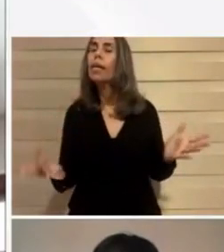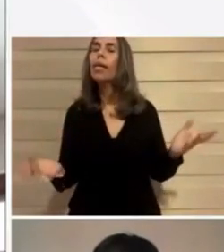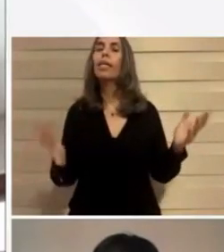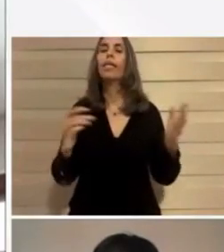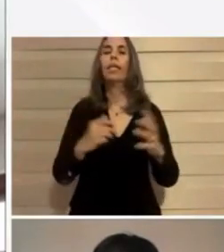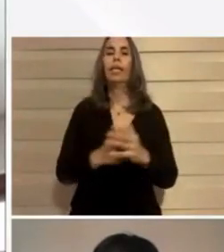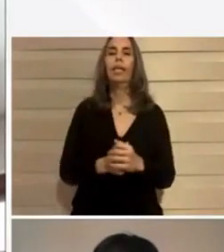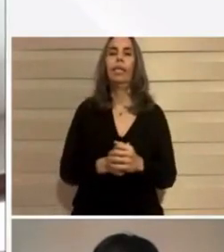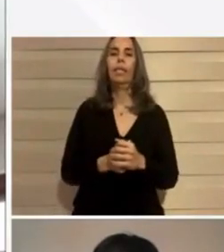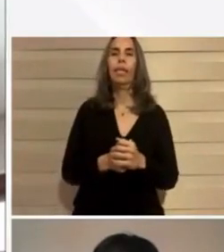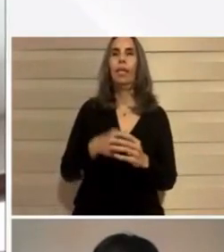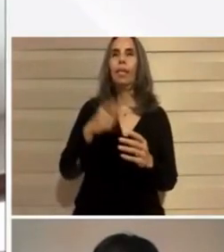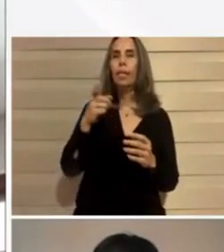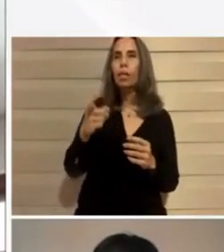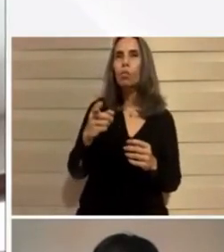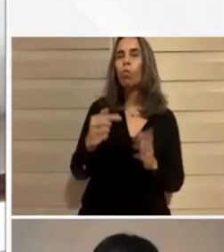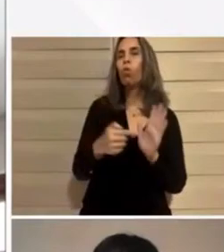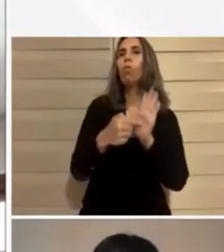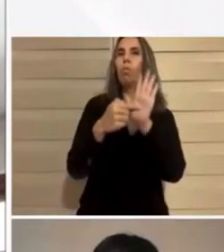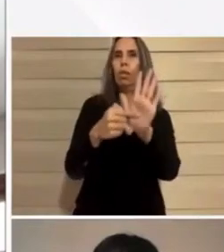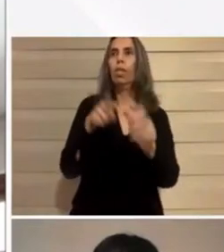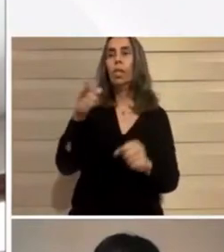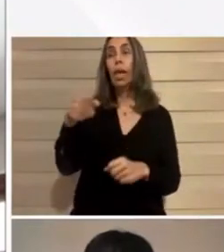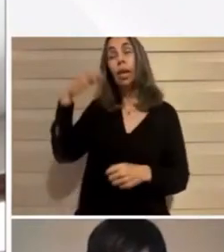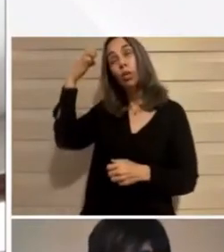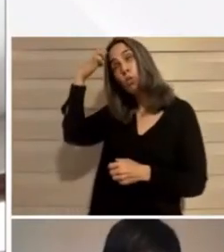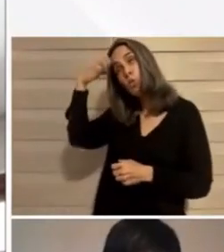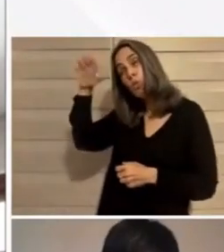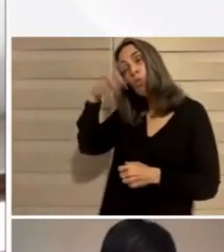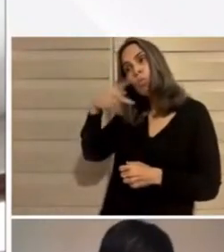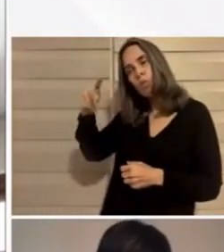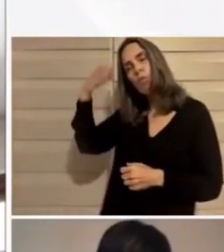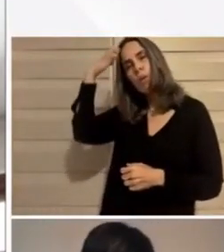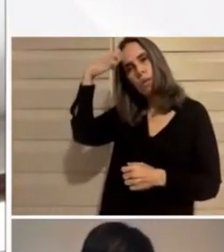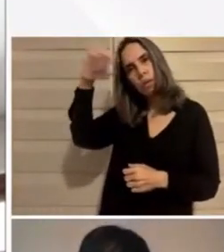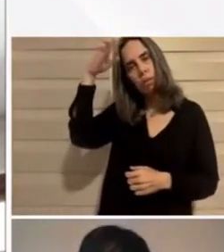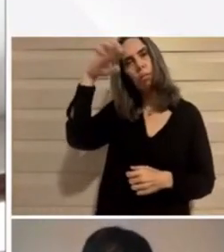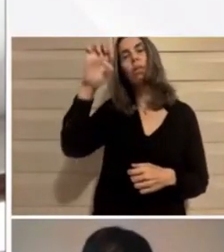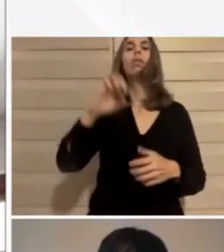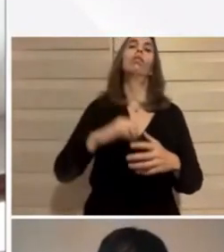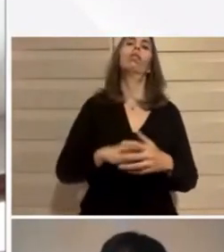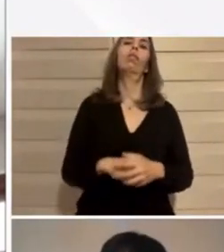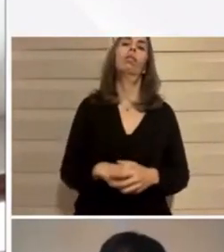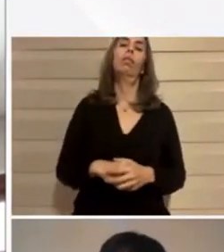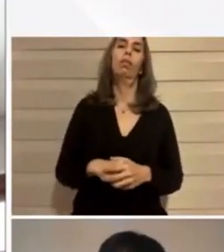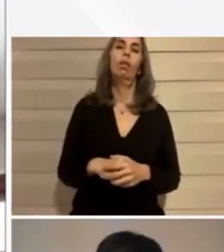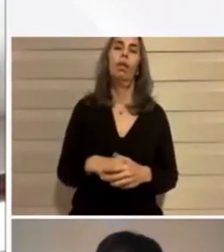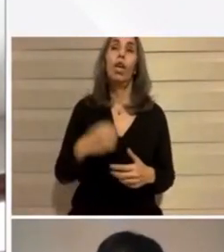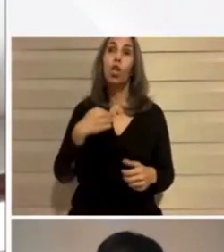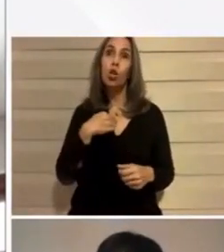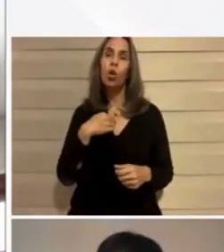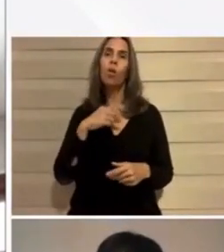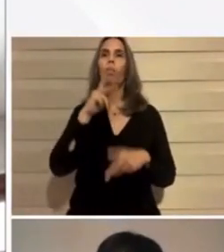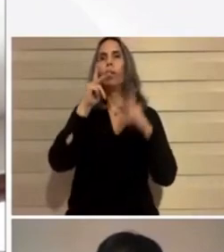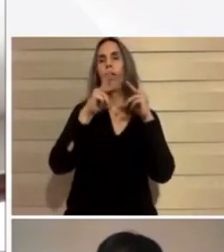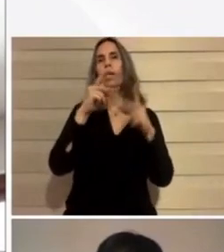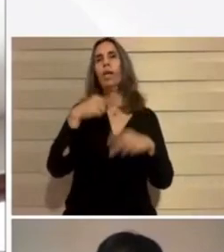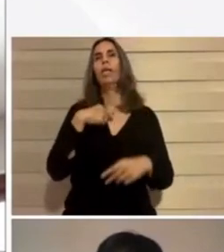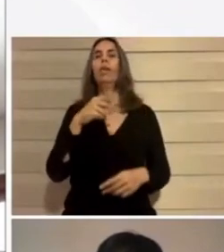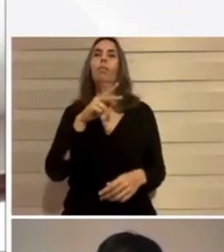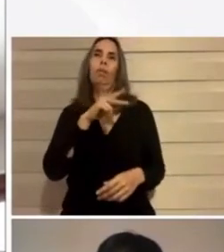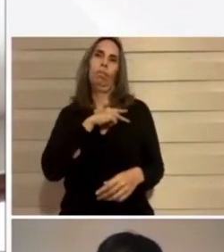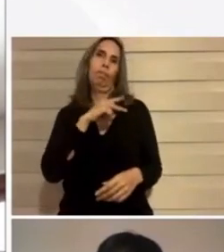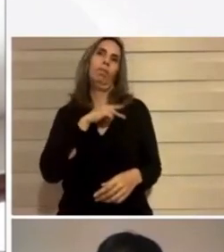tu caso y el ejemplo de tu éxito para platicarles de mi persona y de cómo he logrado